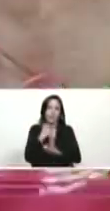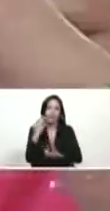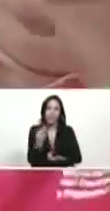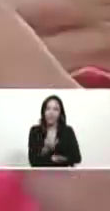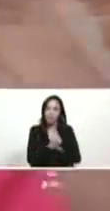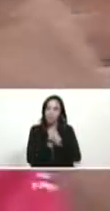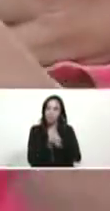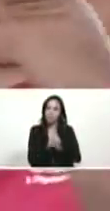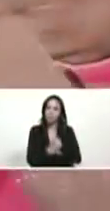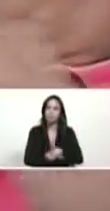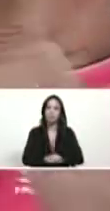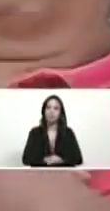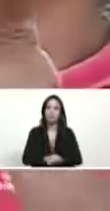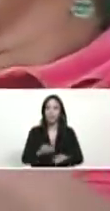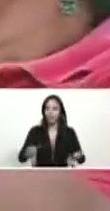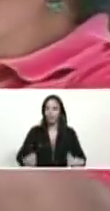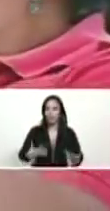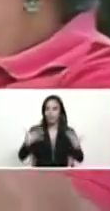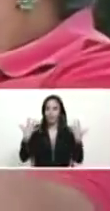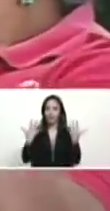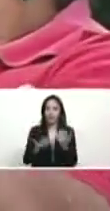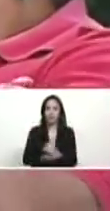broche de vida,